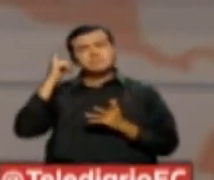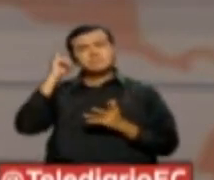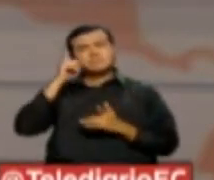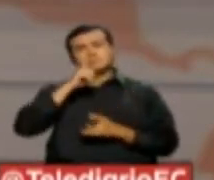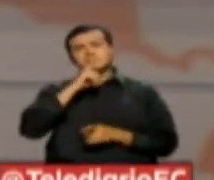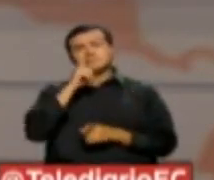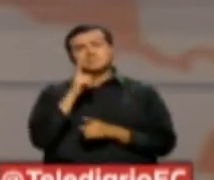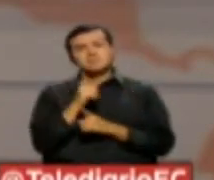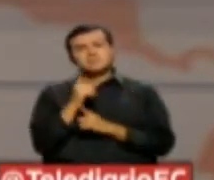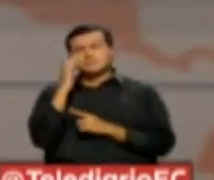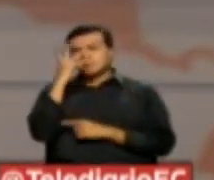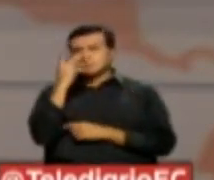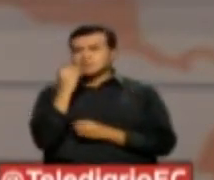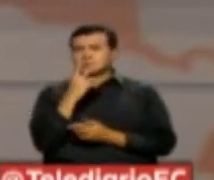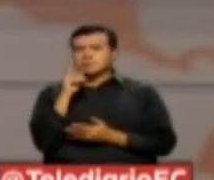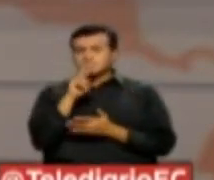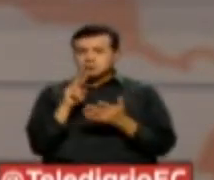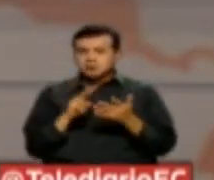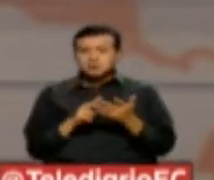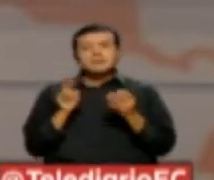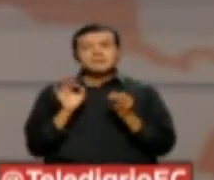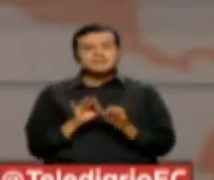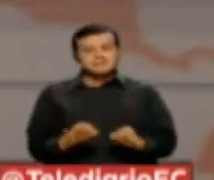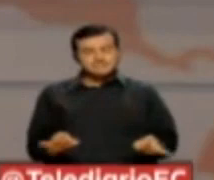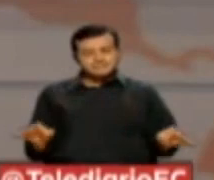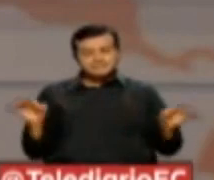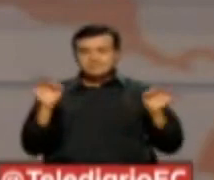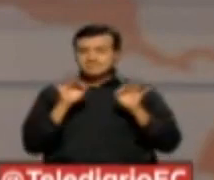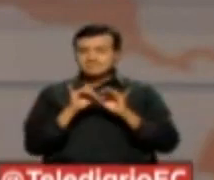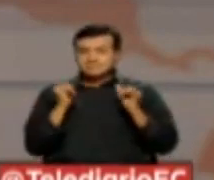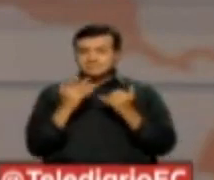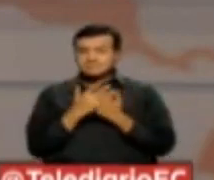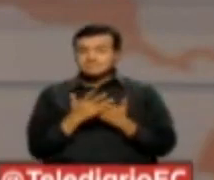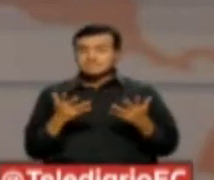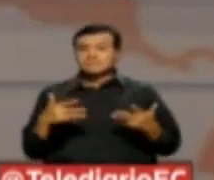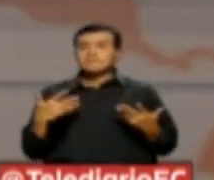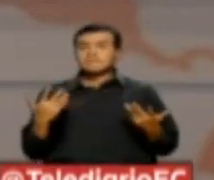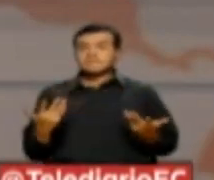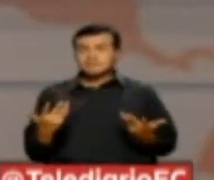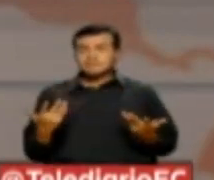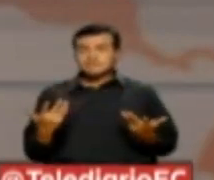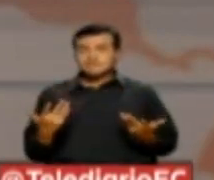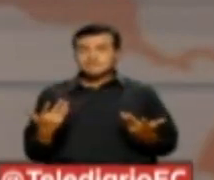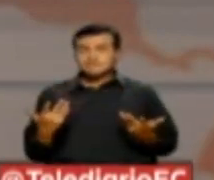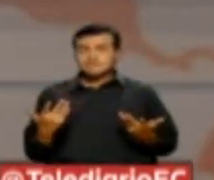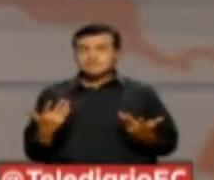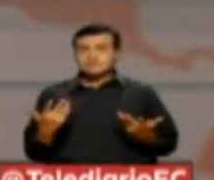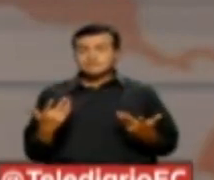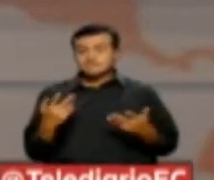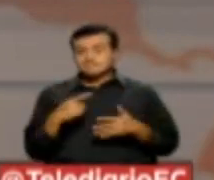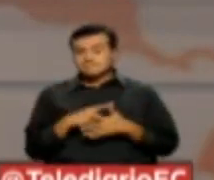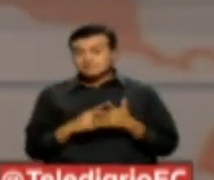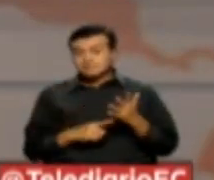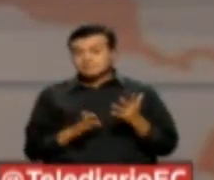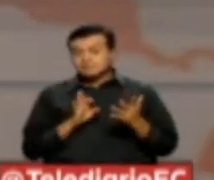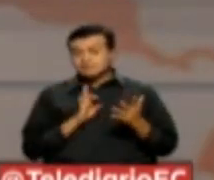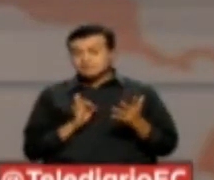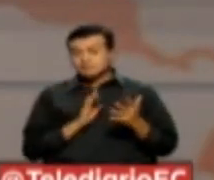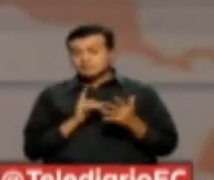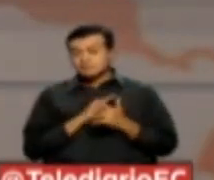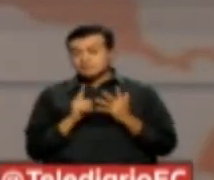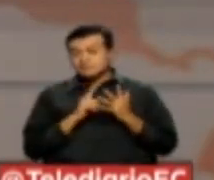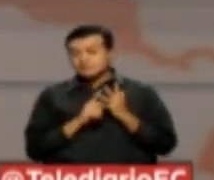hacerla atractiva la lectura es importante este momento en qué los parámetros técnicos son